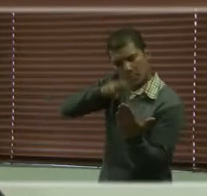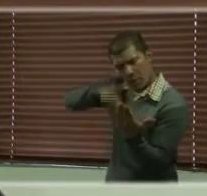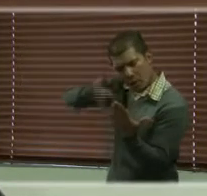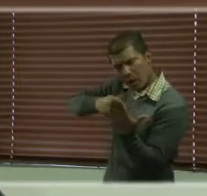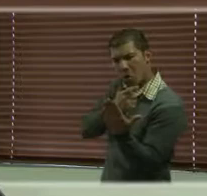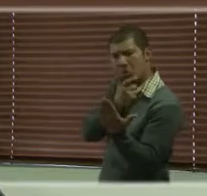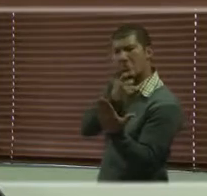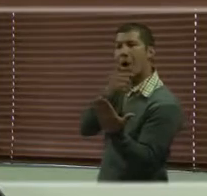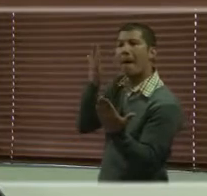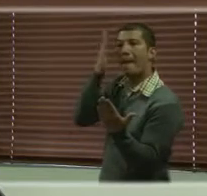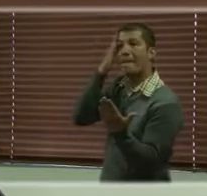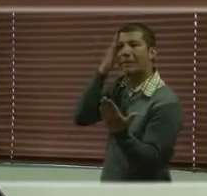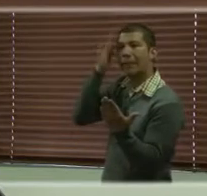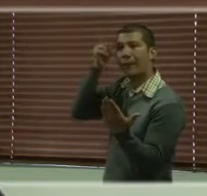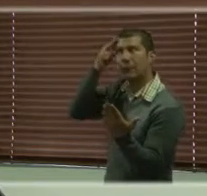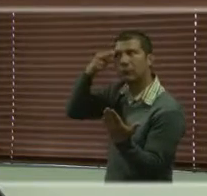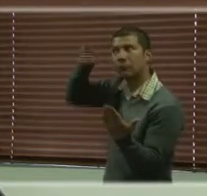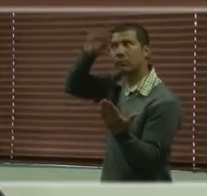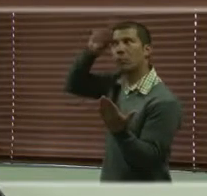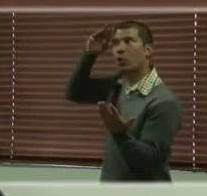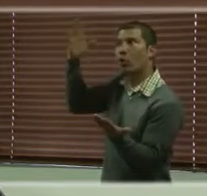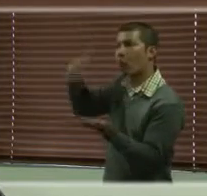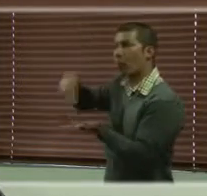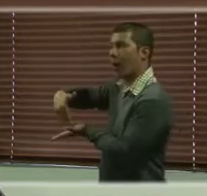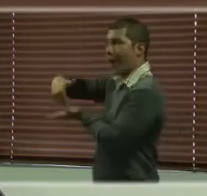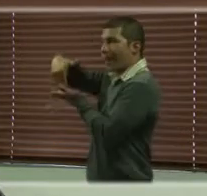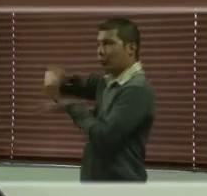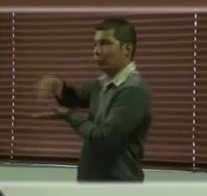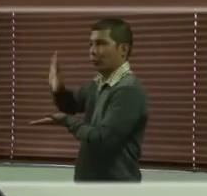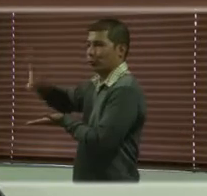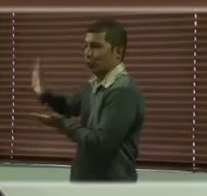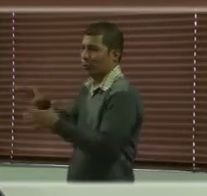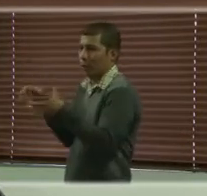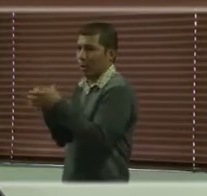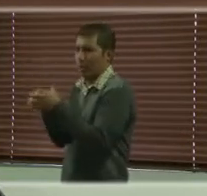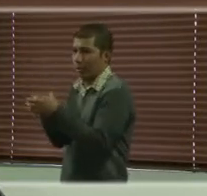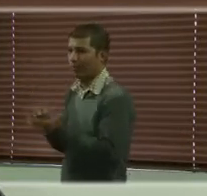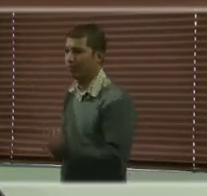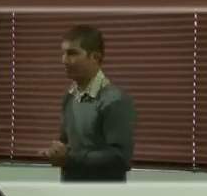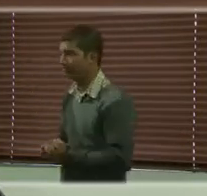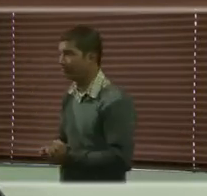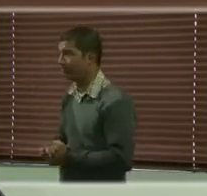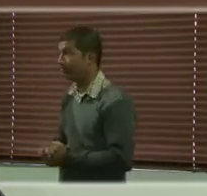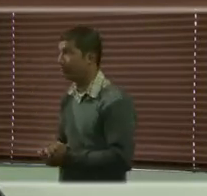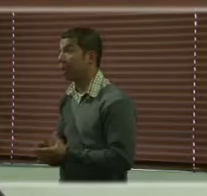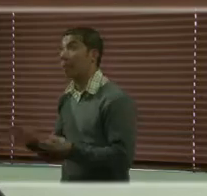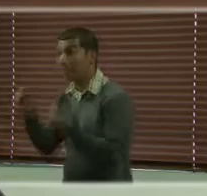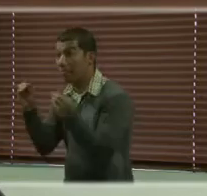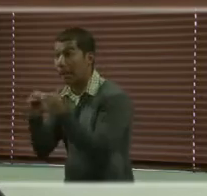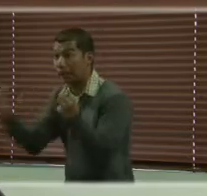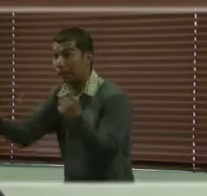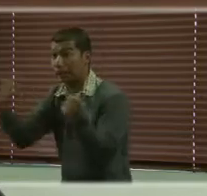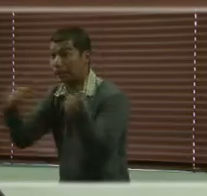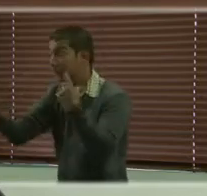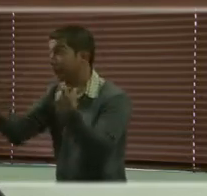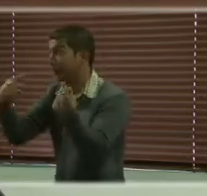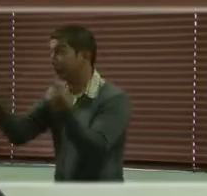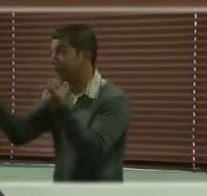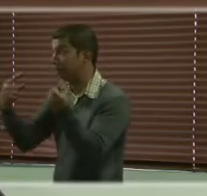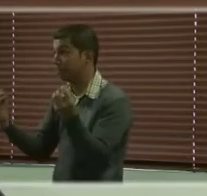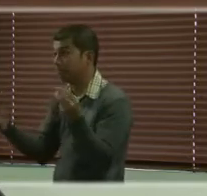puede ir avanzando con la implementación de esos derechos en los países no sé si abrimos nuevamente un espacio de